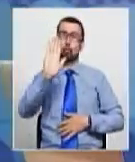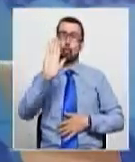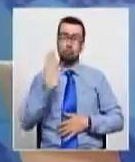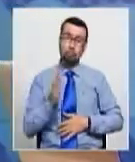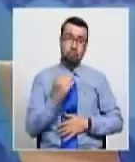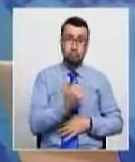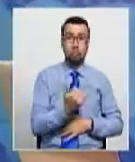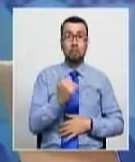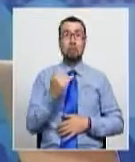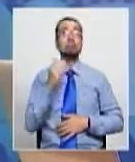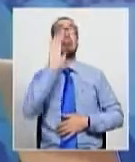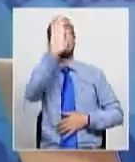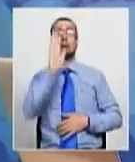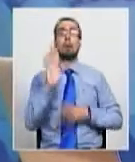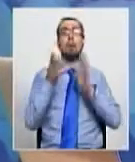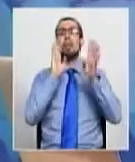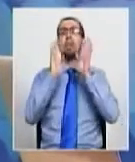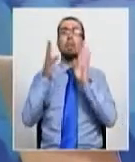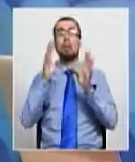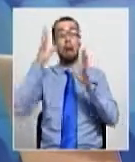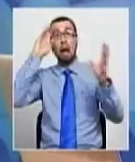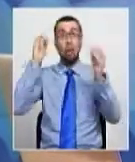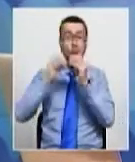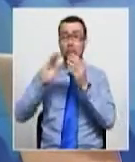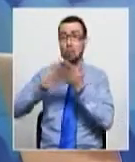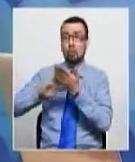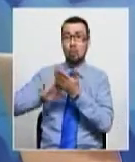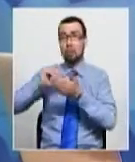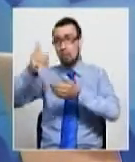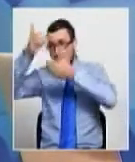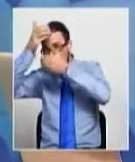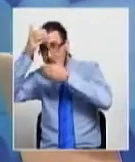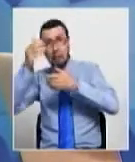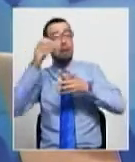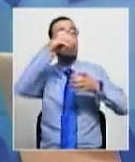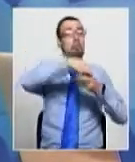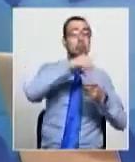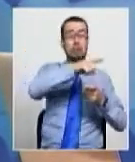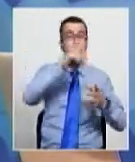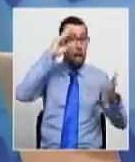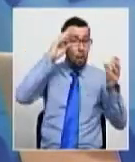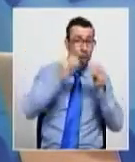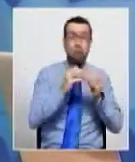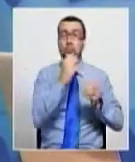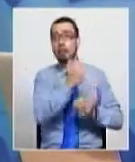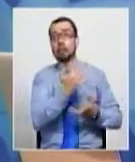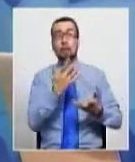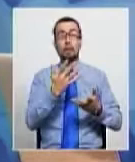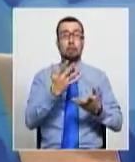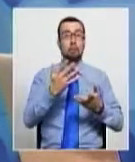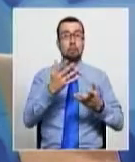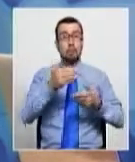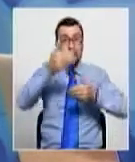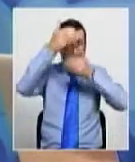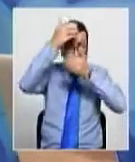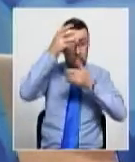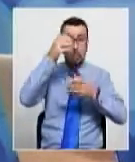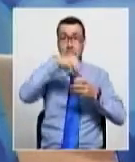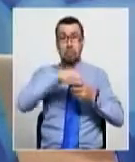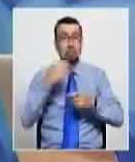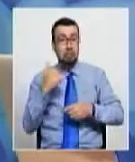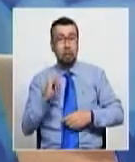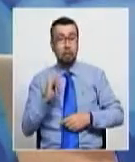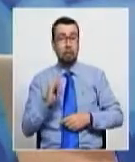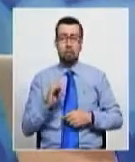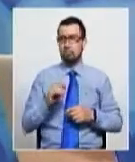solamente con las conversaciones que está sosteniendo el gobierno colombiano con la guerrilla de las farc sino que